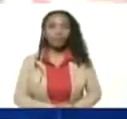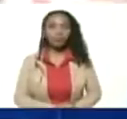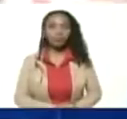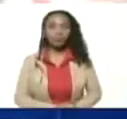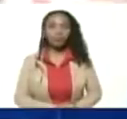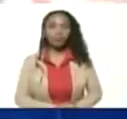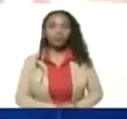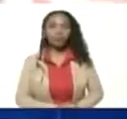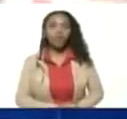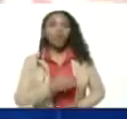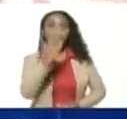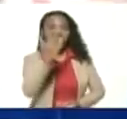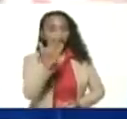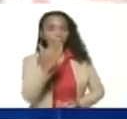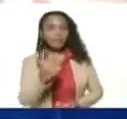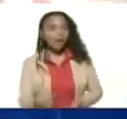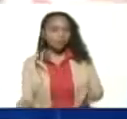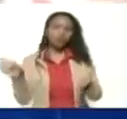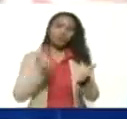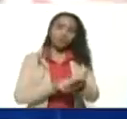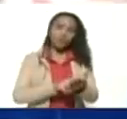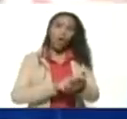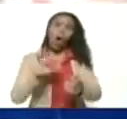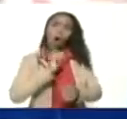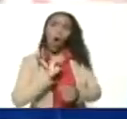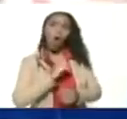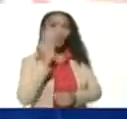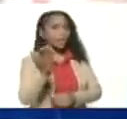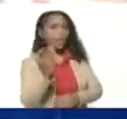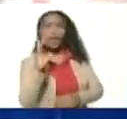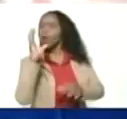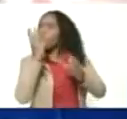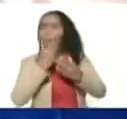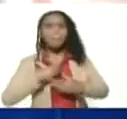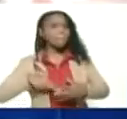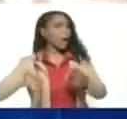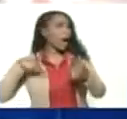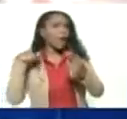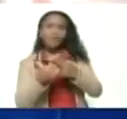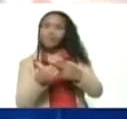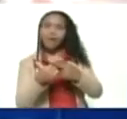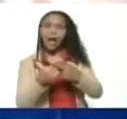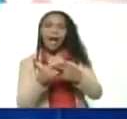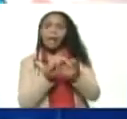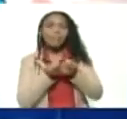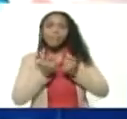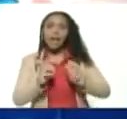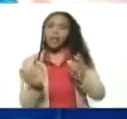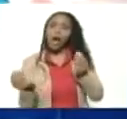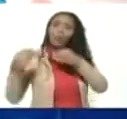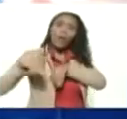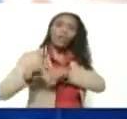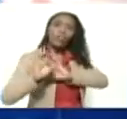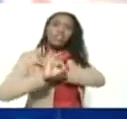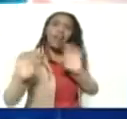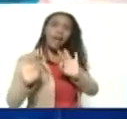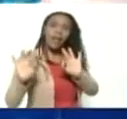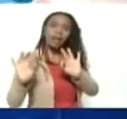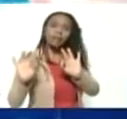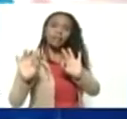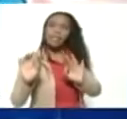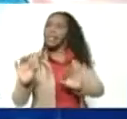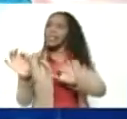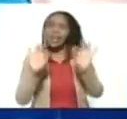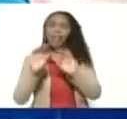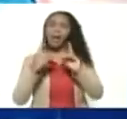O ustedes rectifican, o con ustedes no hay más nunca ningún trato de ningún tipo de